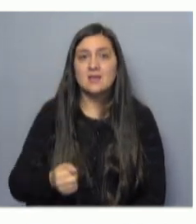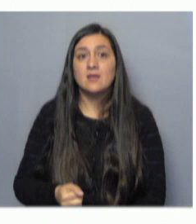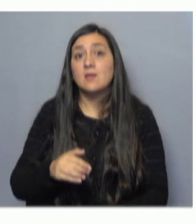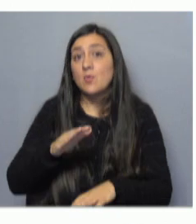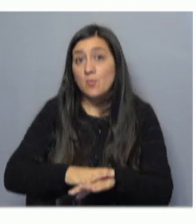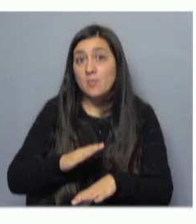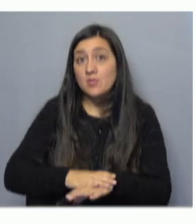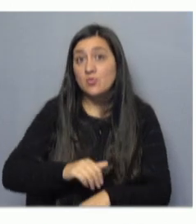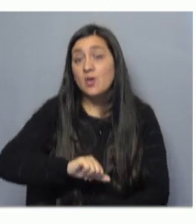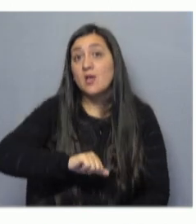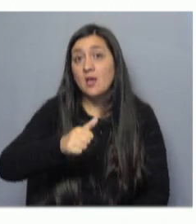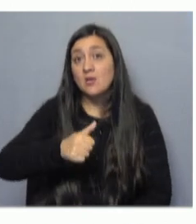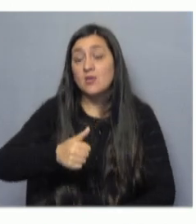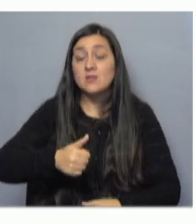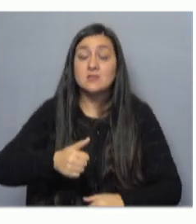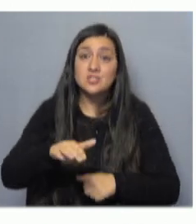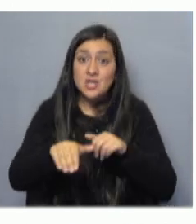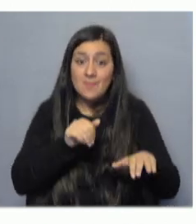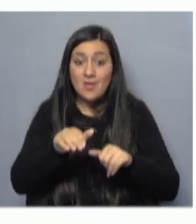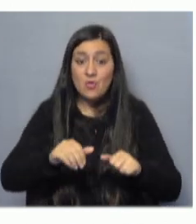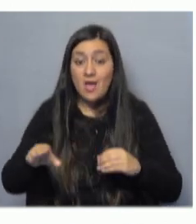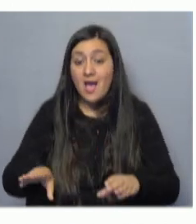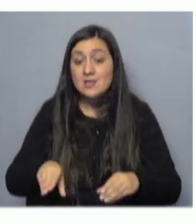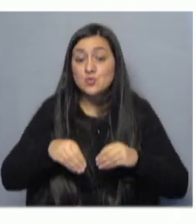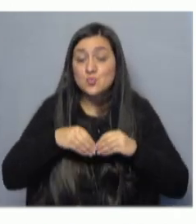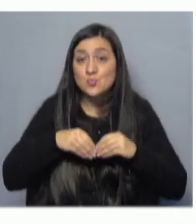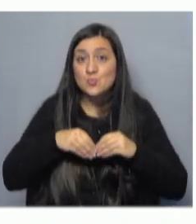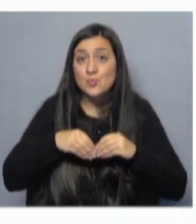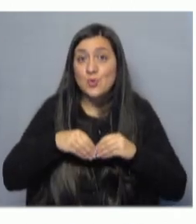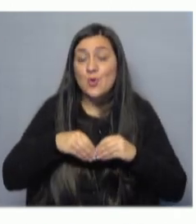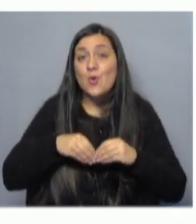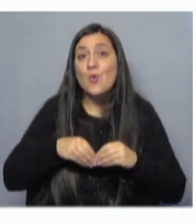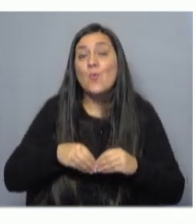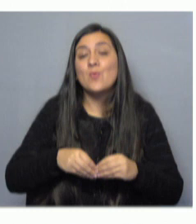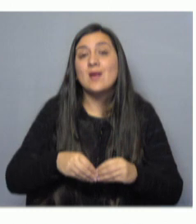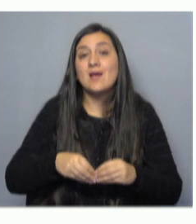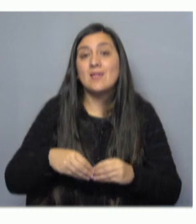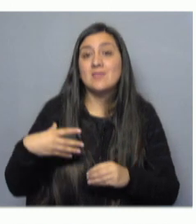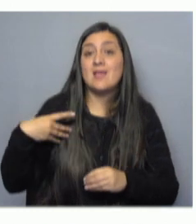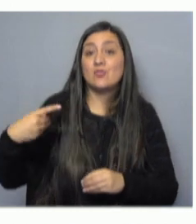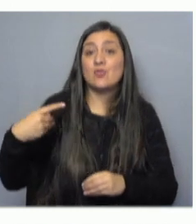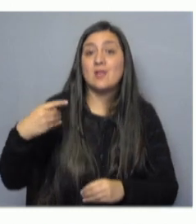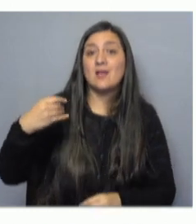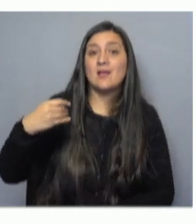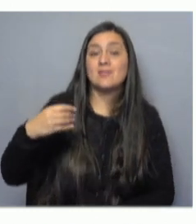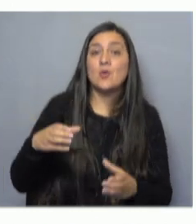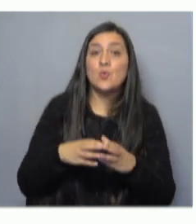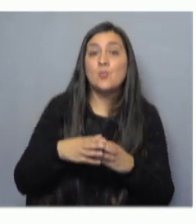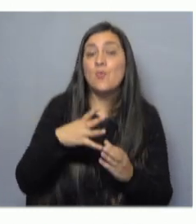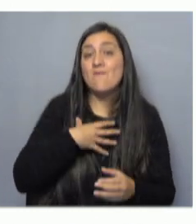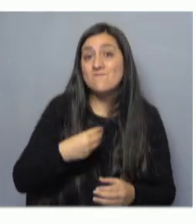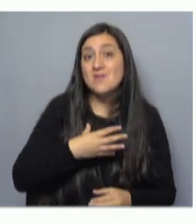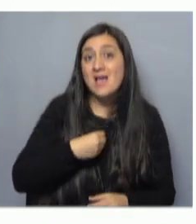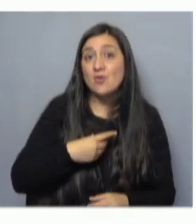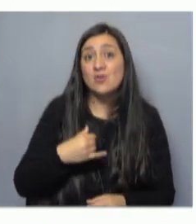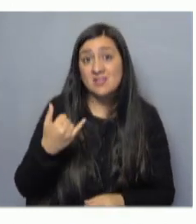llamado, asumió una nueva directora de INISA del Partido Nacional que estuvo presa en 2008. Parece que lo de no poder trabajar en INISA por tener antecedentes